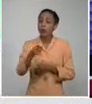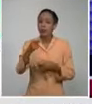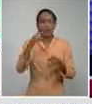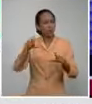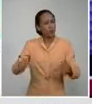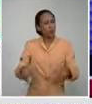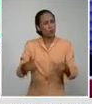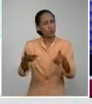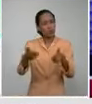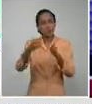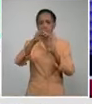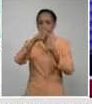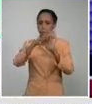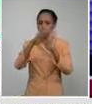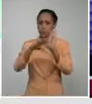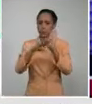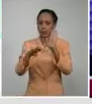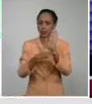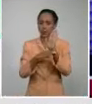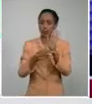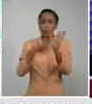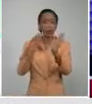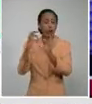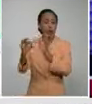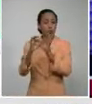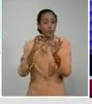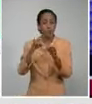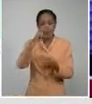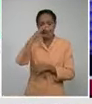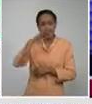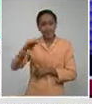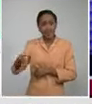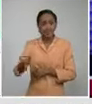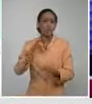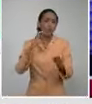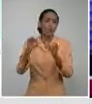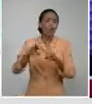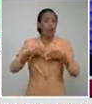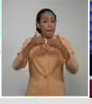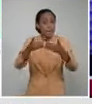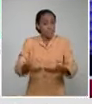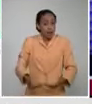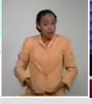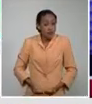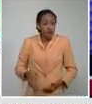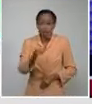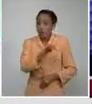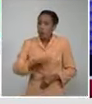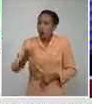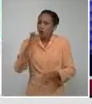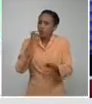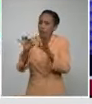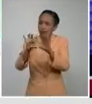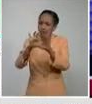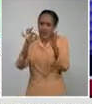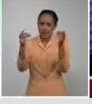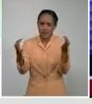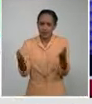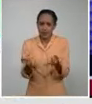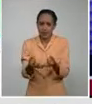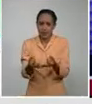cumplir con todas las medidas para proteger a los niños, a las embarazadas, para proteger a la familia. Y lo